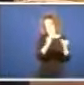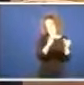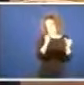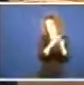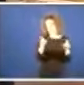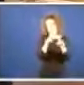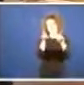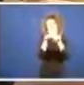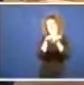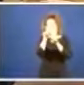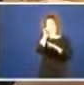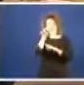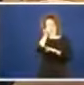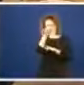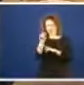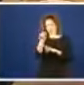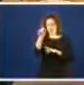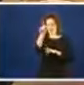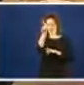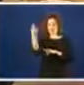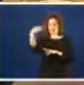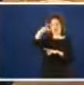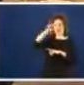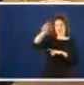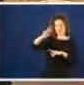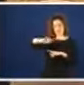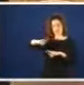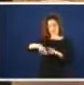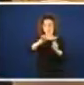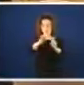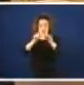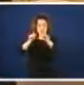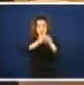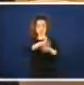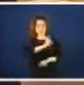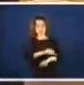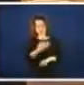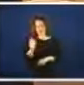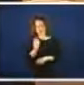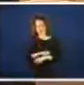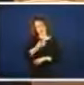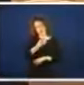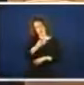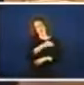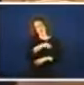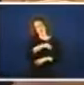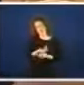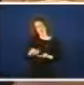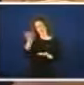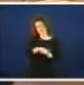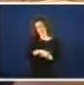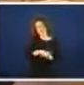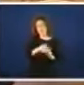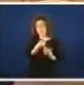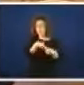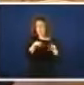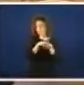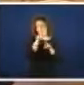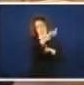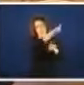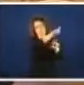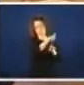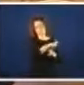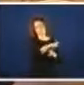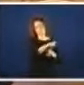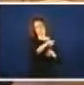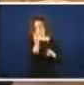a Lolo Gantes, un periodista deportivo coronés tristemente desaparecido, facerse a mesma pregunta que lle